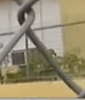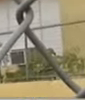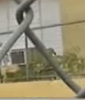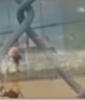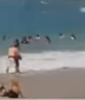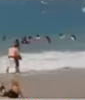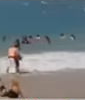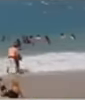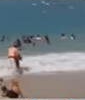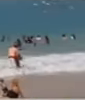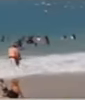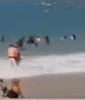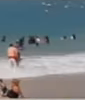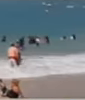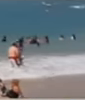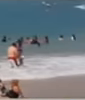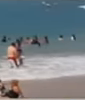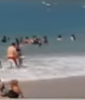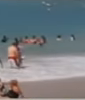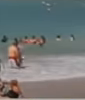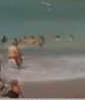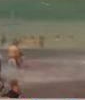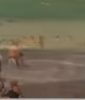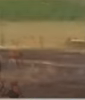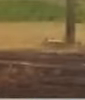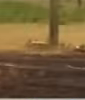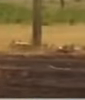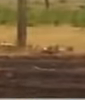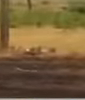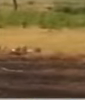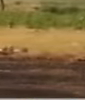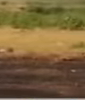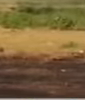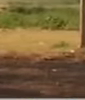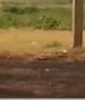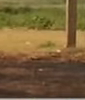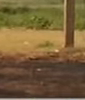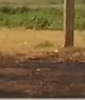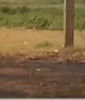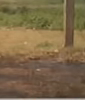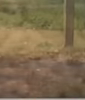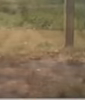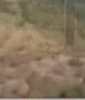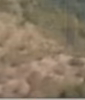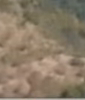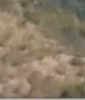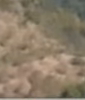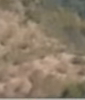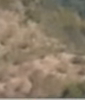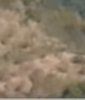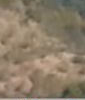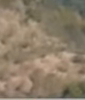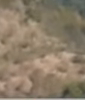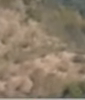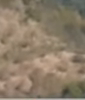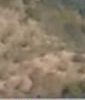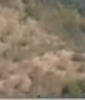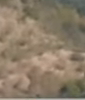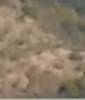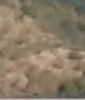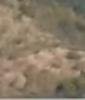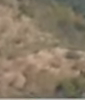El ambiente es la relación de nosotros, los seres humanos, con la naturaleza y las cosas que tenemos que hacer para protegerla y